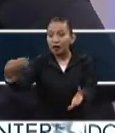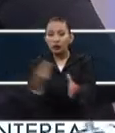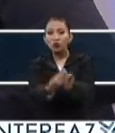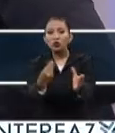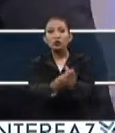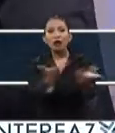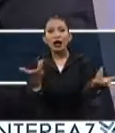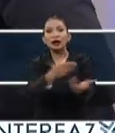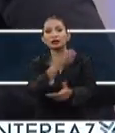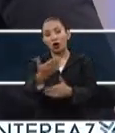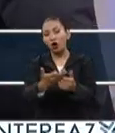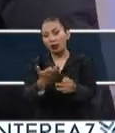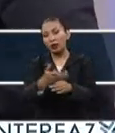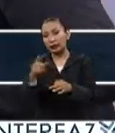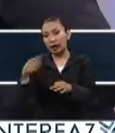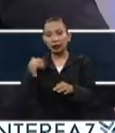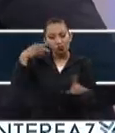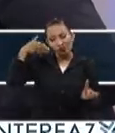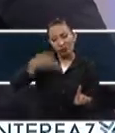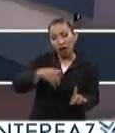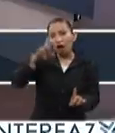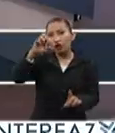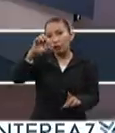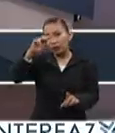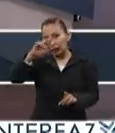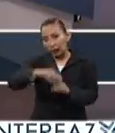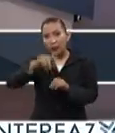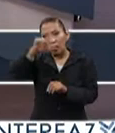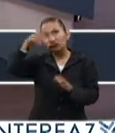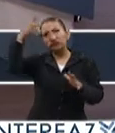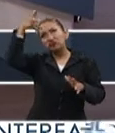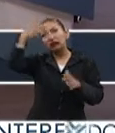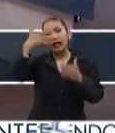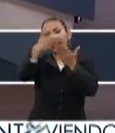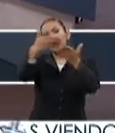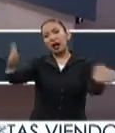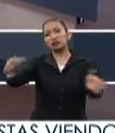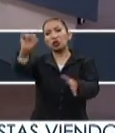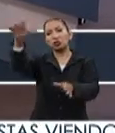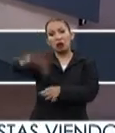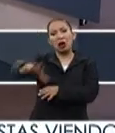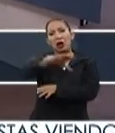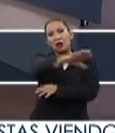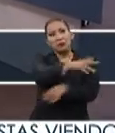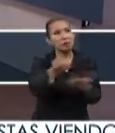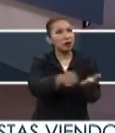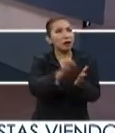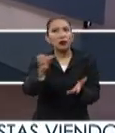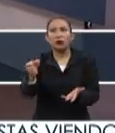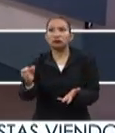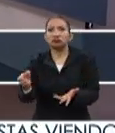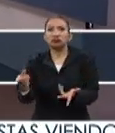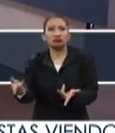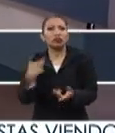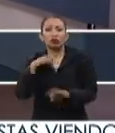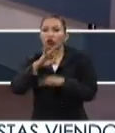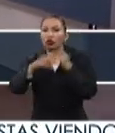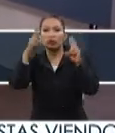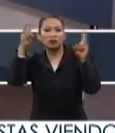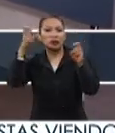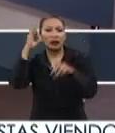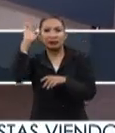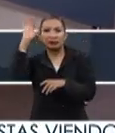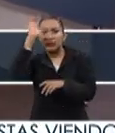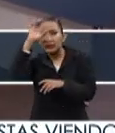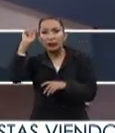enseñe ahorita por el momento está enfocando a la robótica, pero más adelante quiere ampliarse y quiere ya llegar más allá y todos los temas de ciencia y